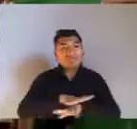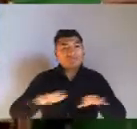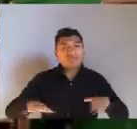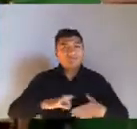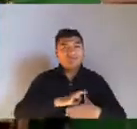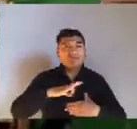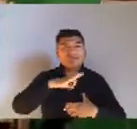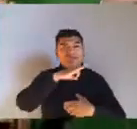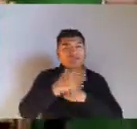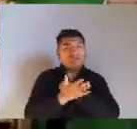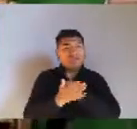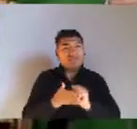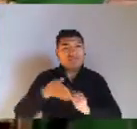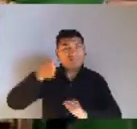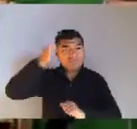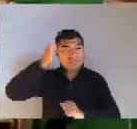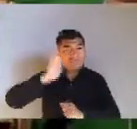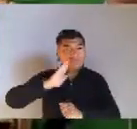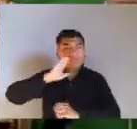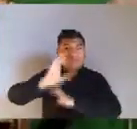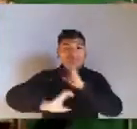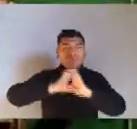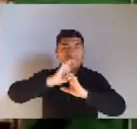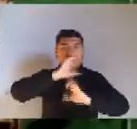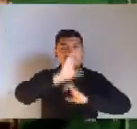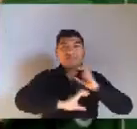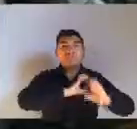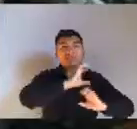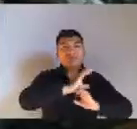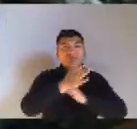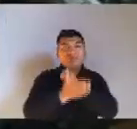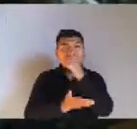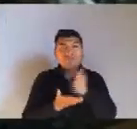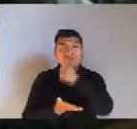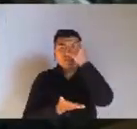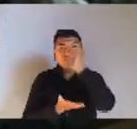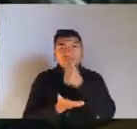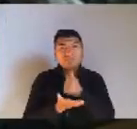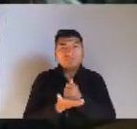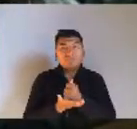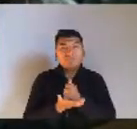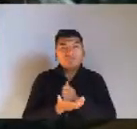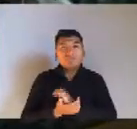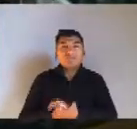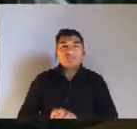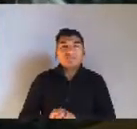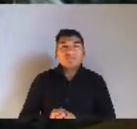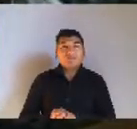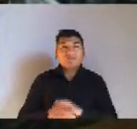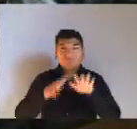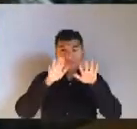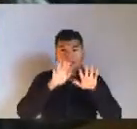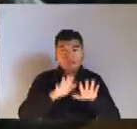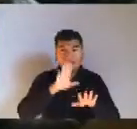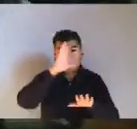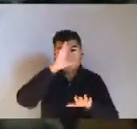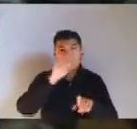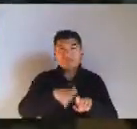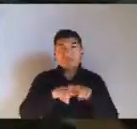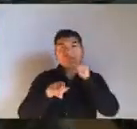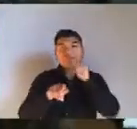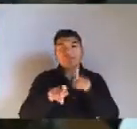Espíritu Santo y es Dios por los siglos de los siglos. Amén. Tomen asiento, hermanos.